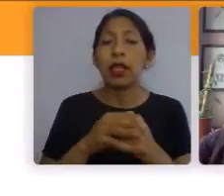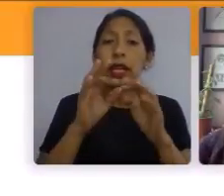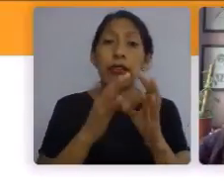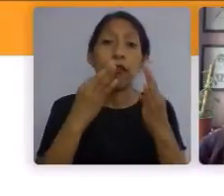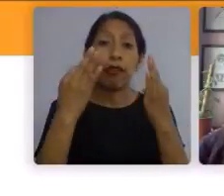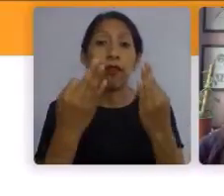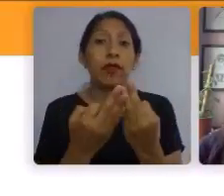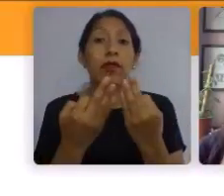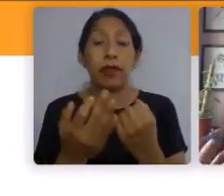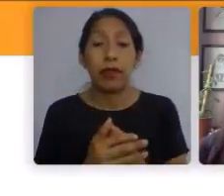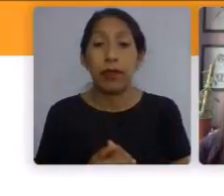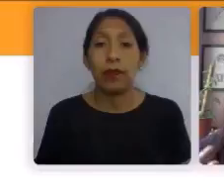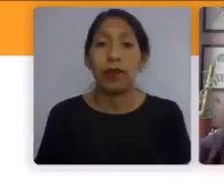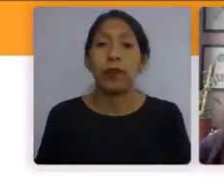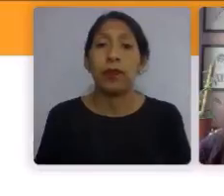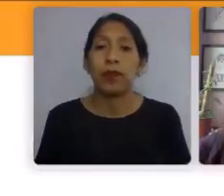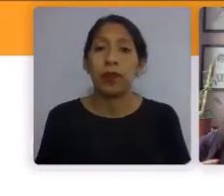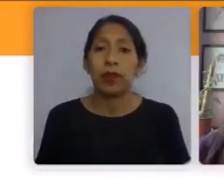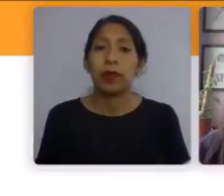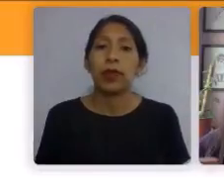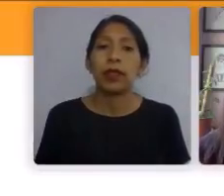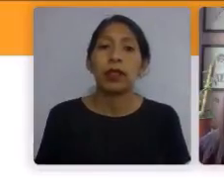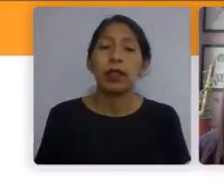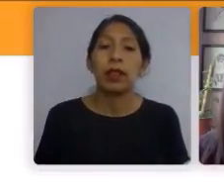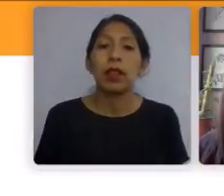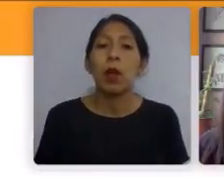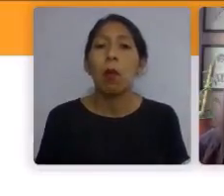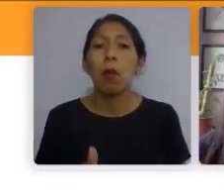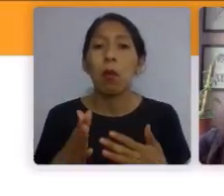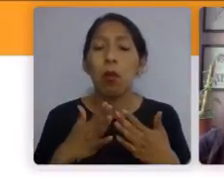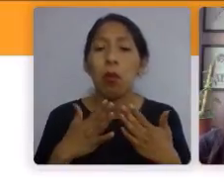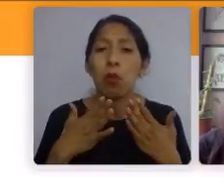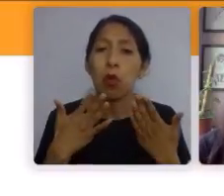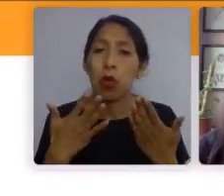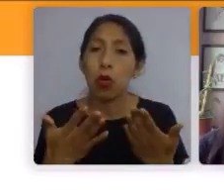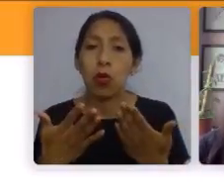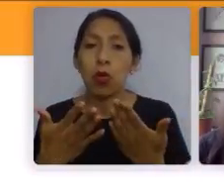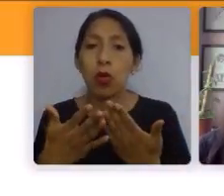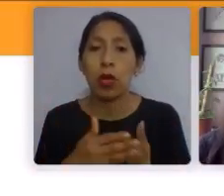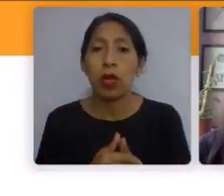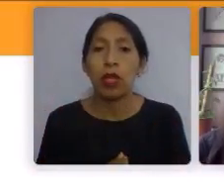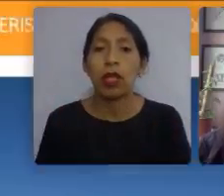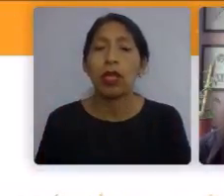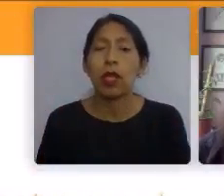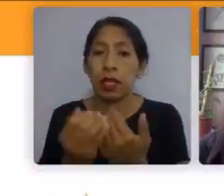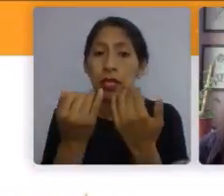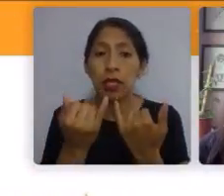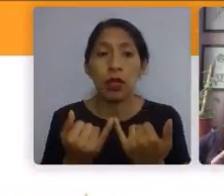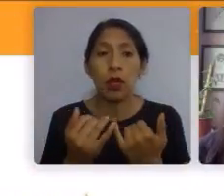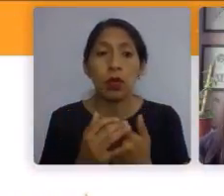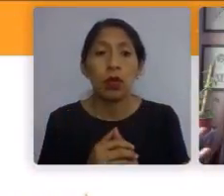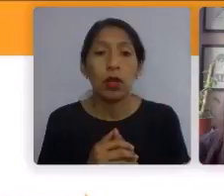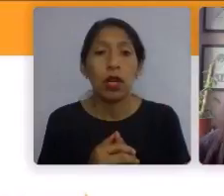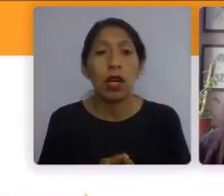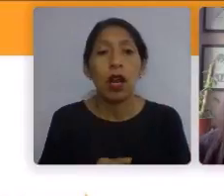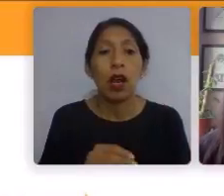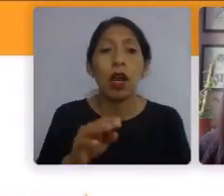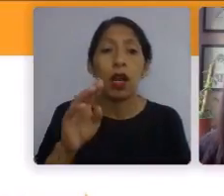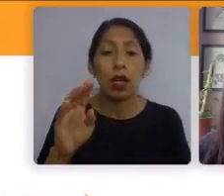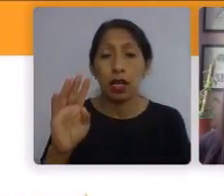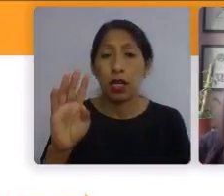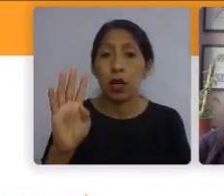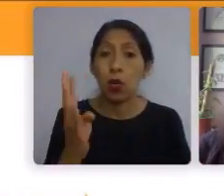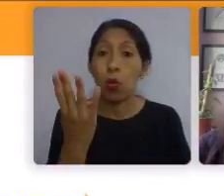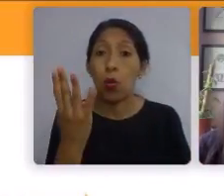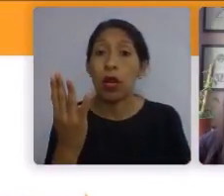pero justamente este consumo puede irse frenado si es que actualmente con la cuarta ola que está